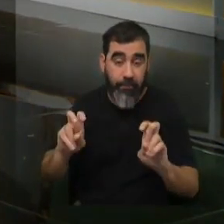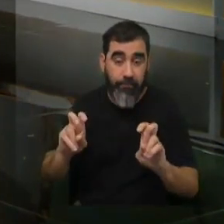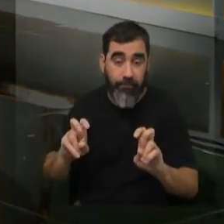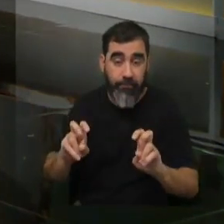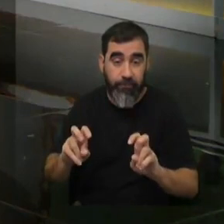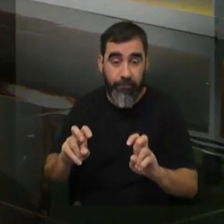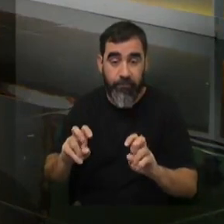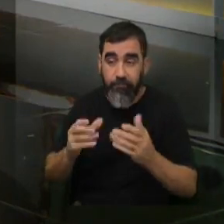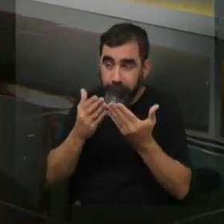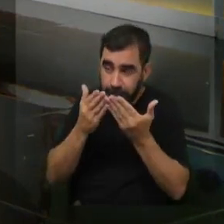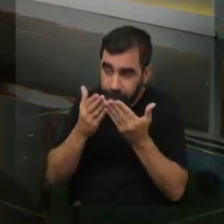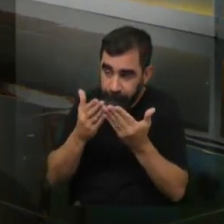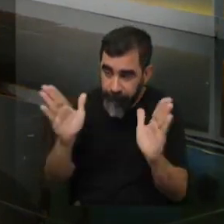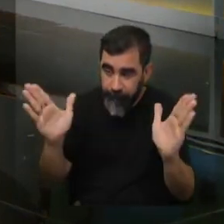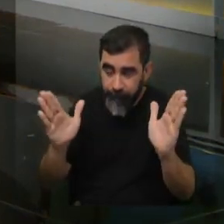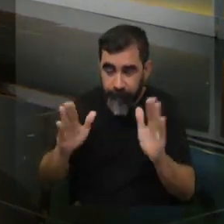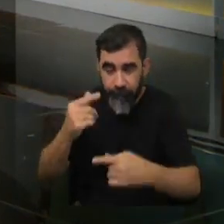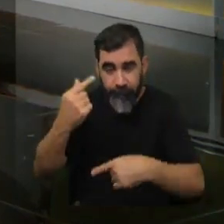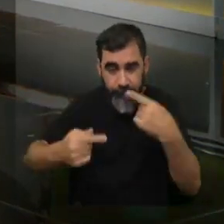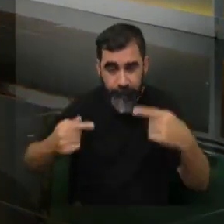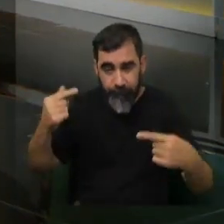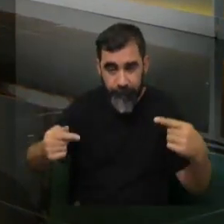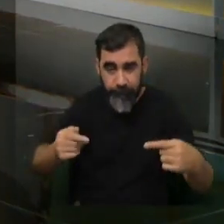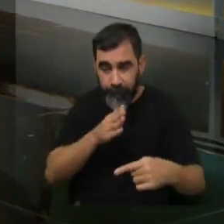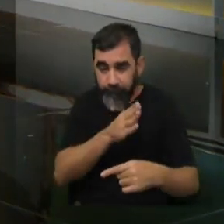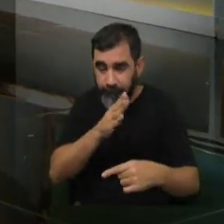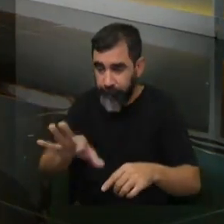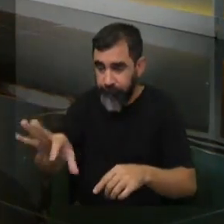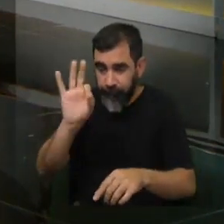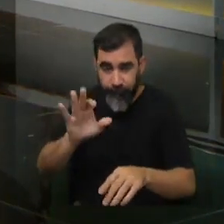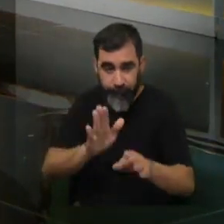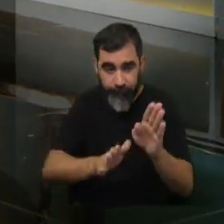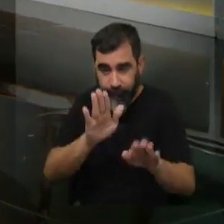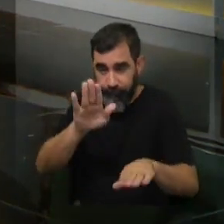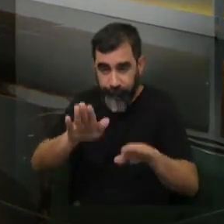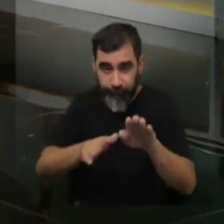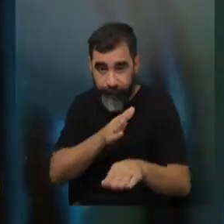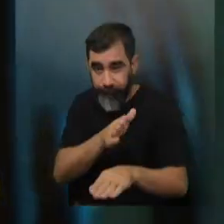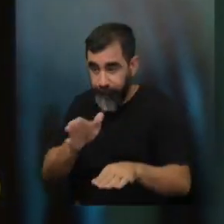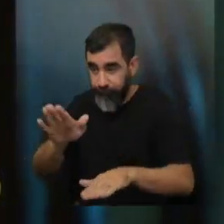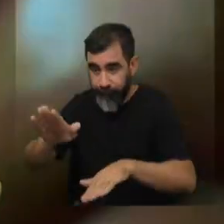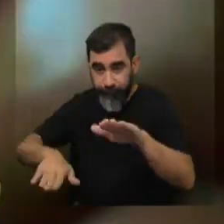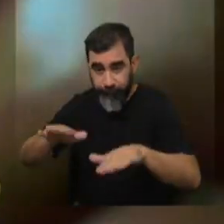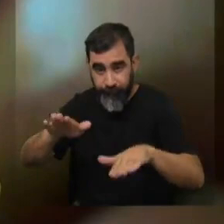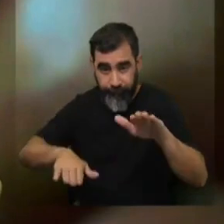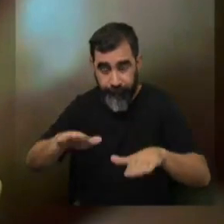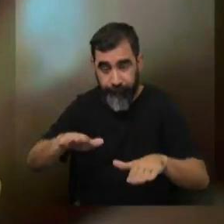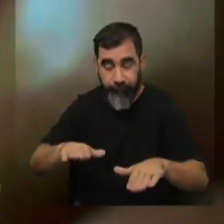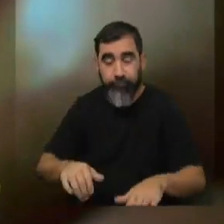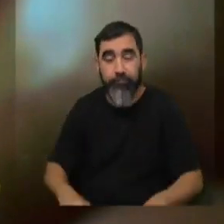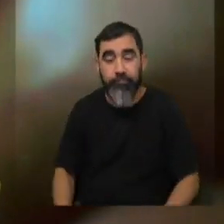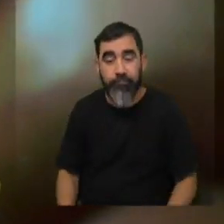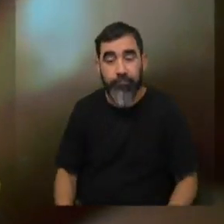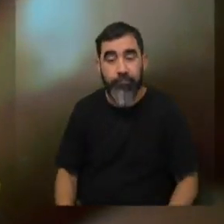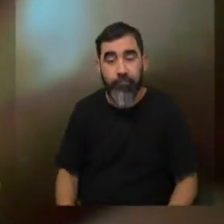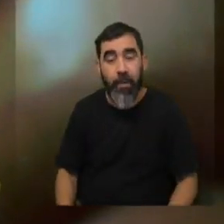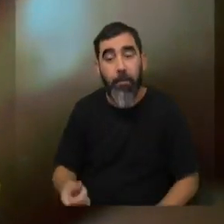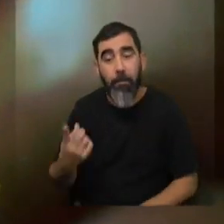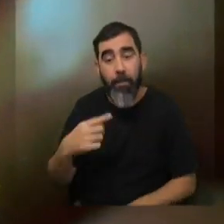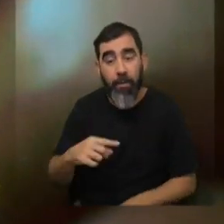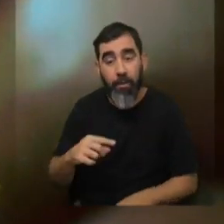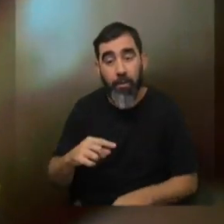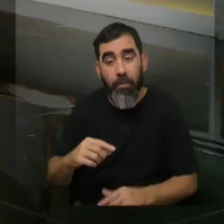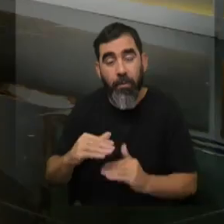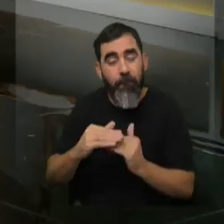ustedes, se te abren puertas, caminos y uno va eligiendo y bueno, y después se toma un rumbo. Pero cuando eso pasa a nivel